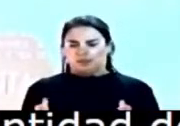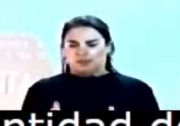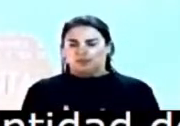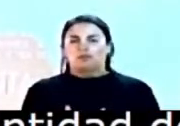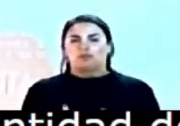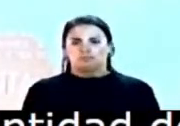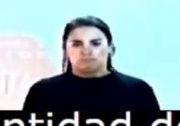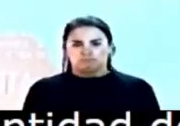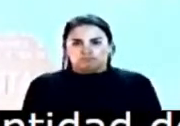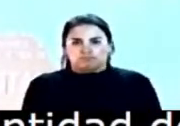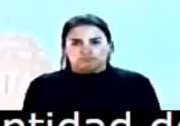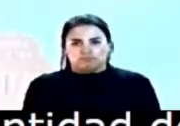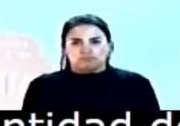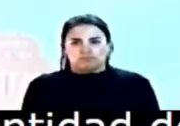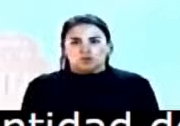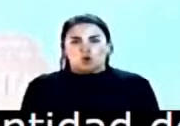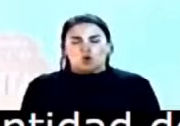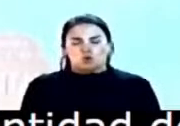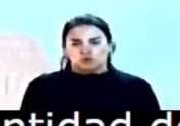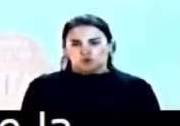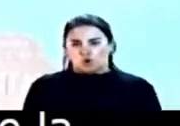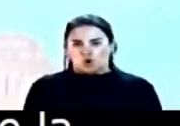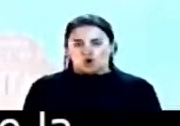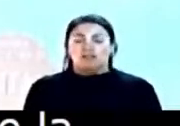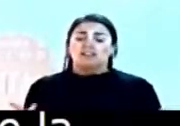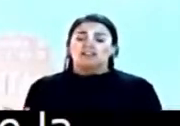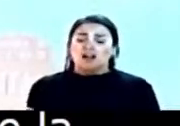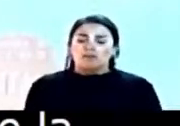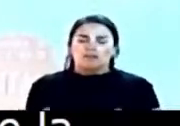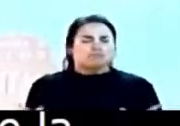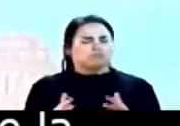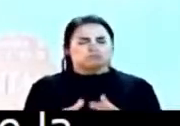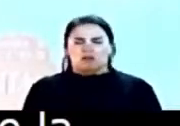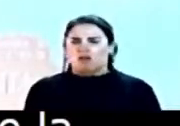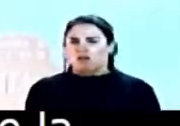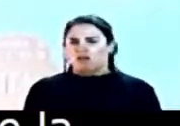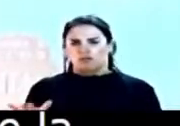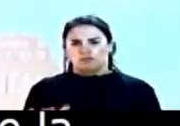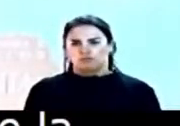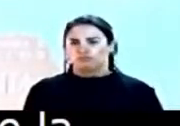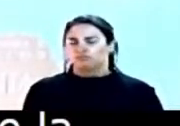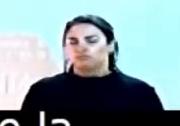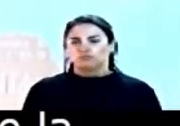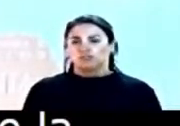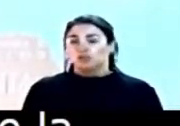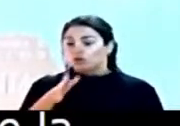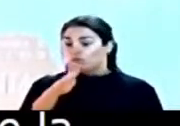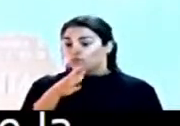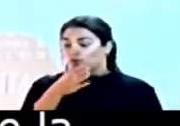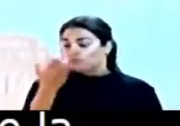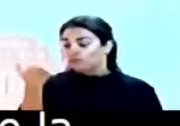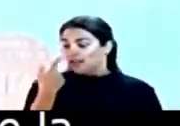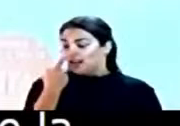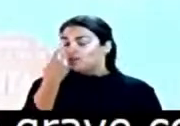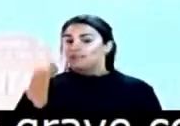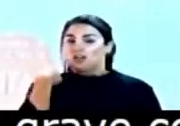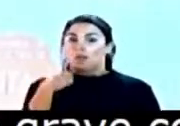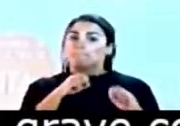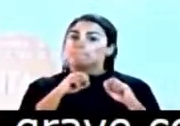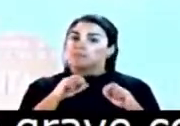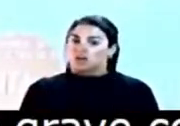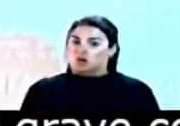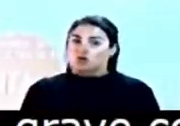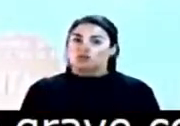virus sea menos grave, mucho menos grave, con respecto a hace un año, como